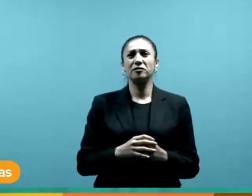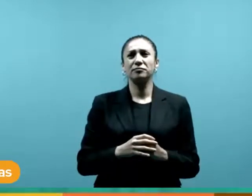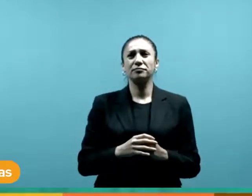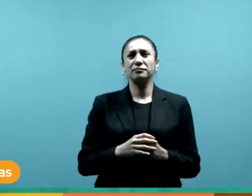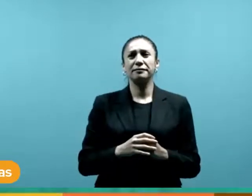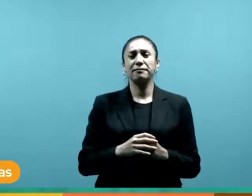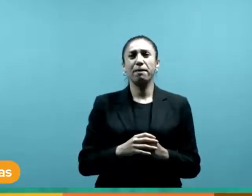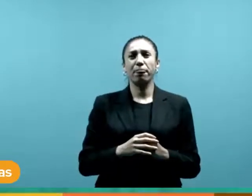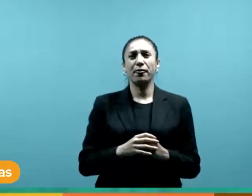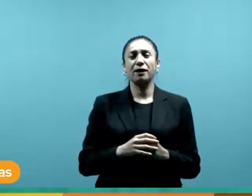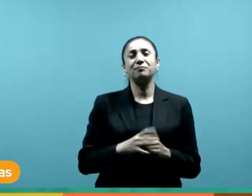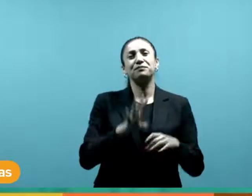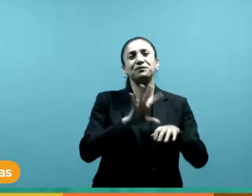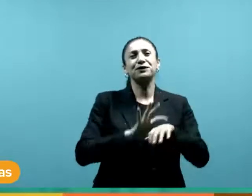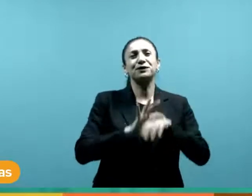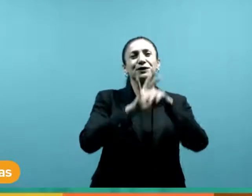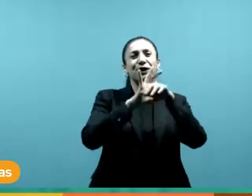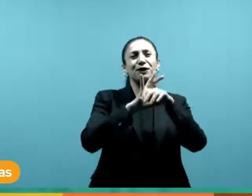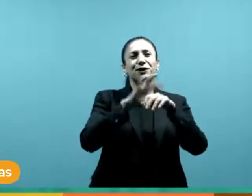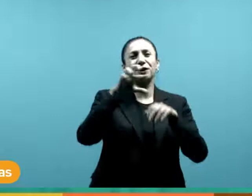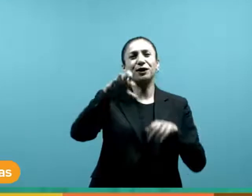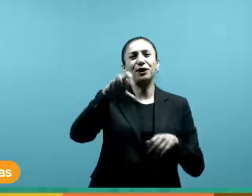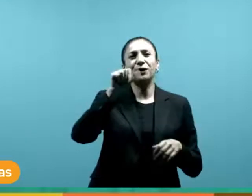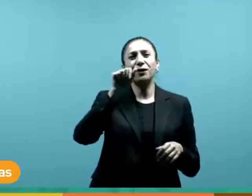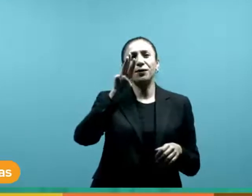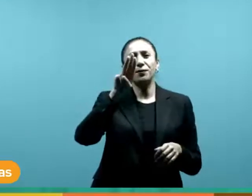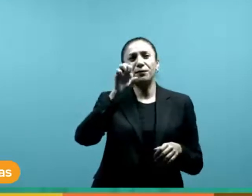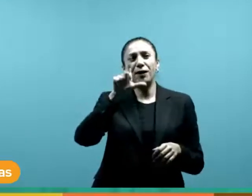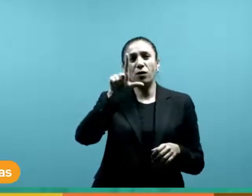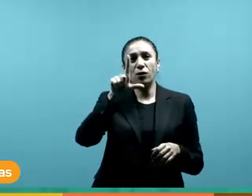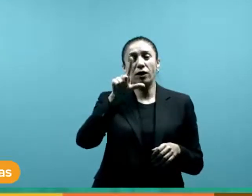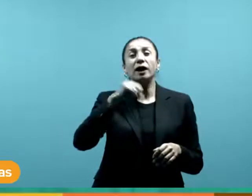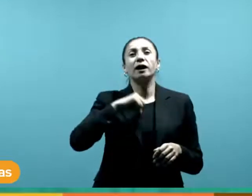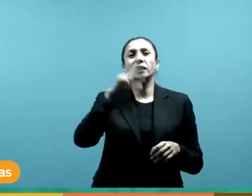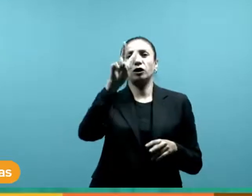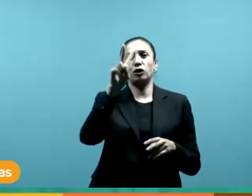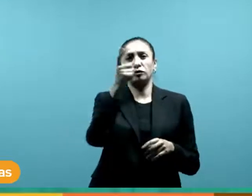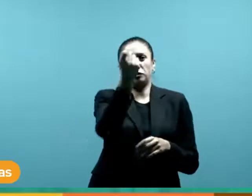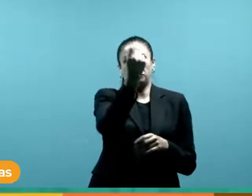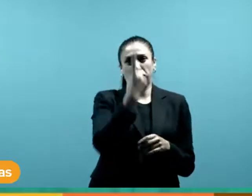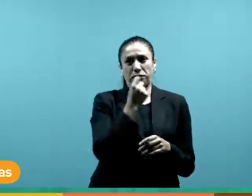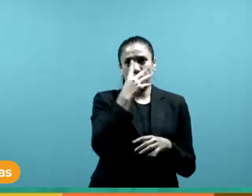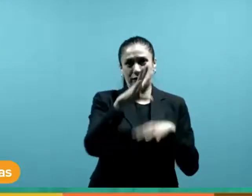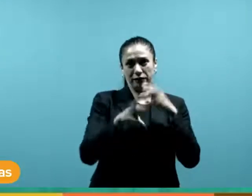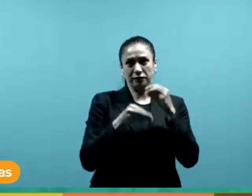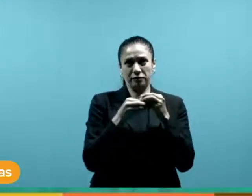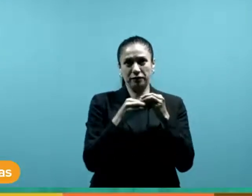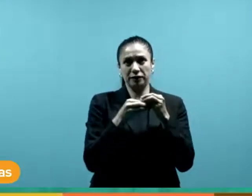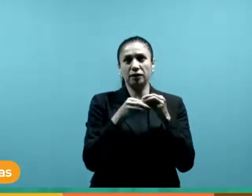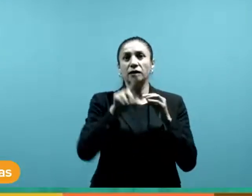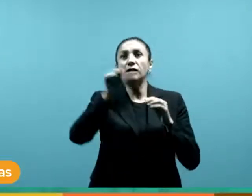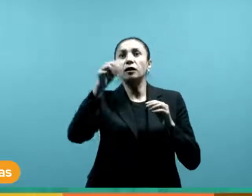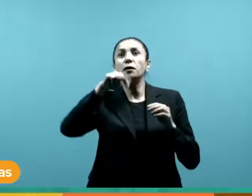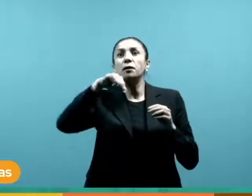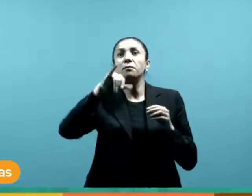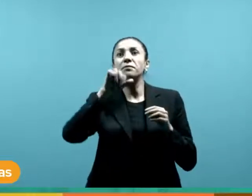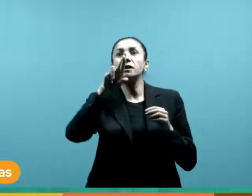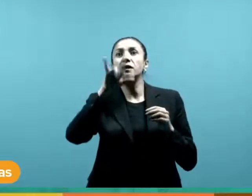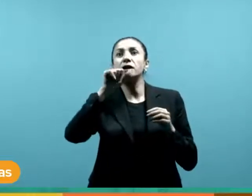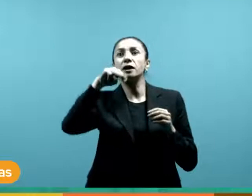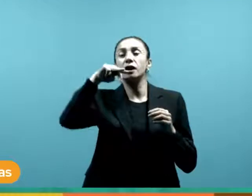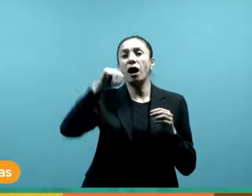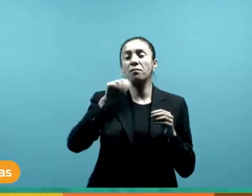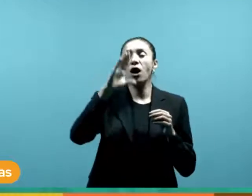Bien, doctor Pavel, tenemos dos preguntas más. La siguiente la hace Nidia Constanza Gil y ella